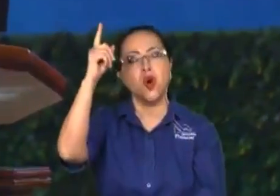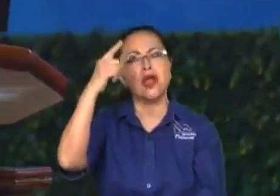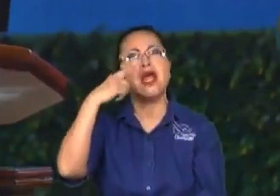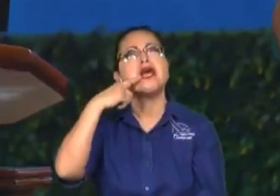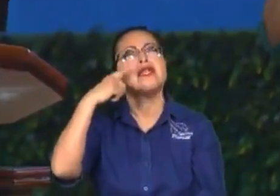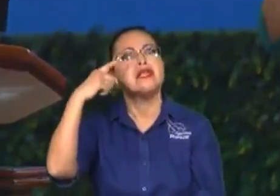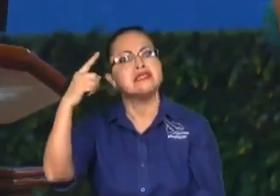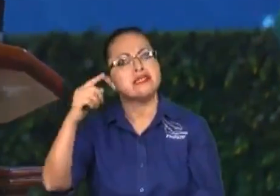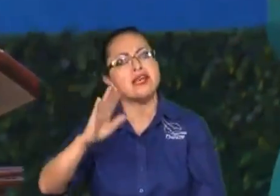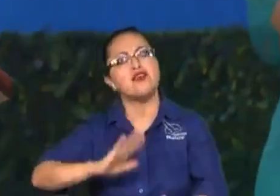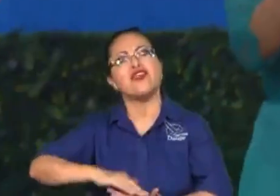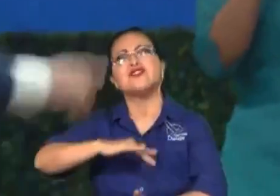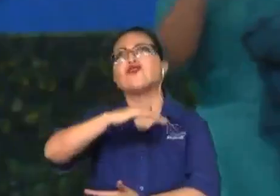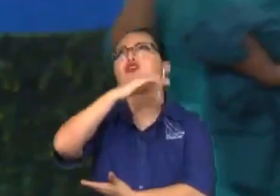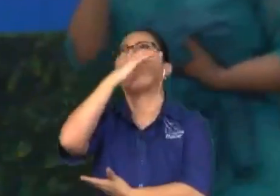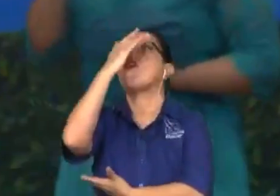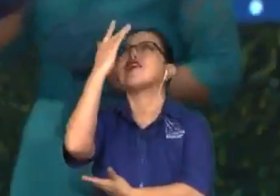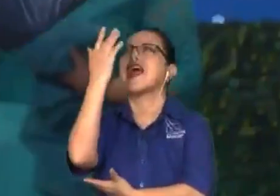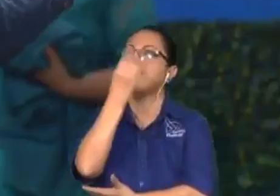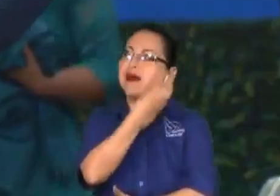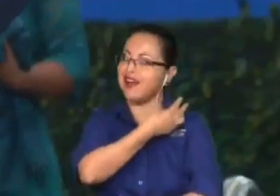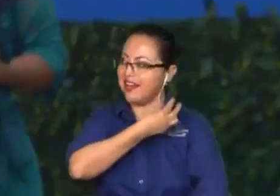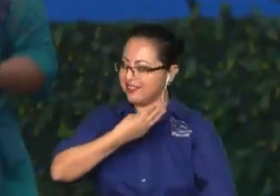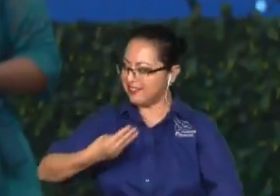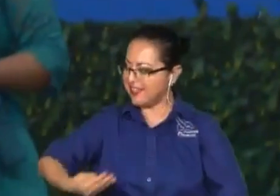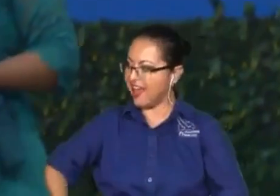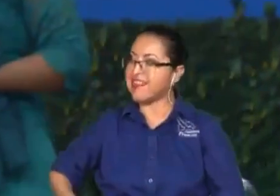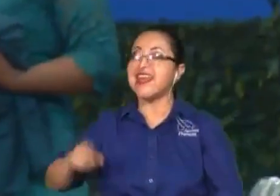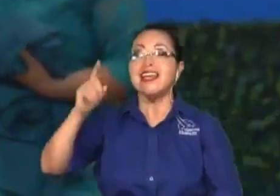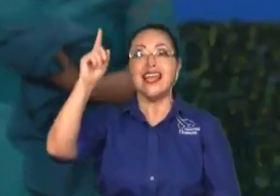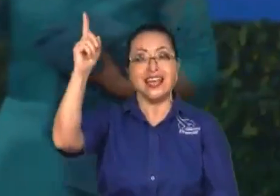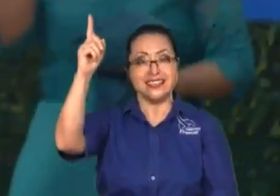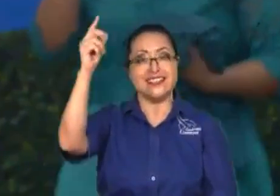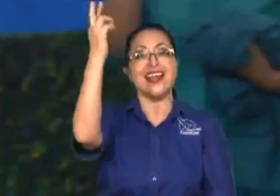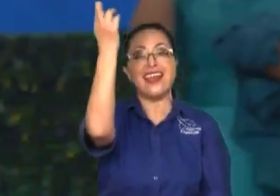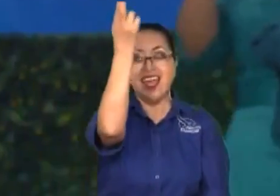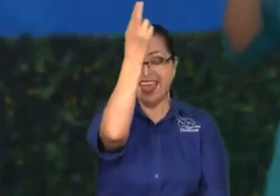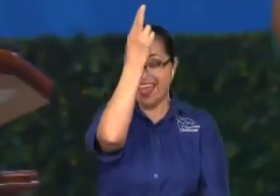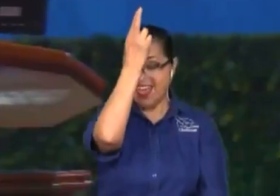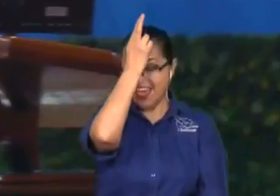Señor, diciendo de su gloria y majestad.